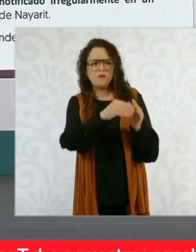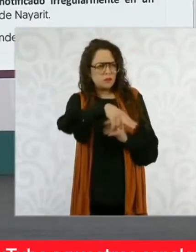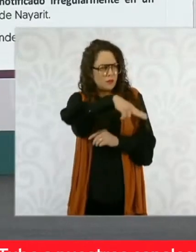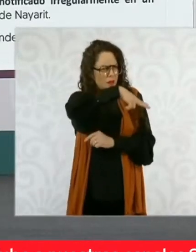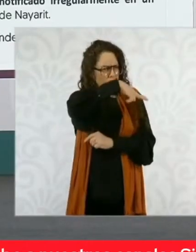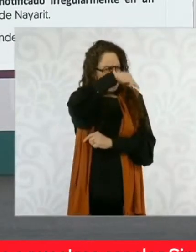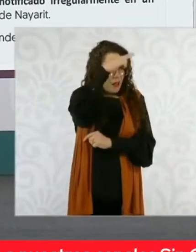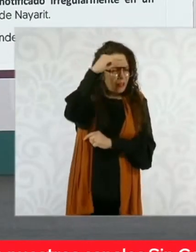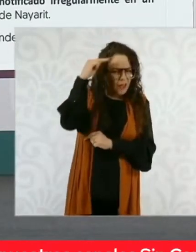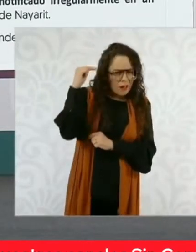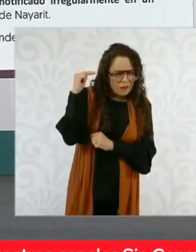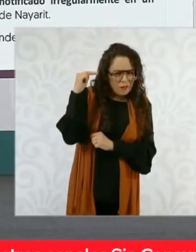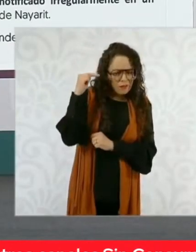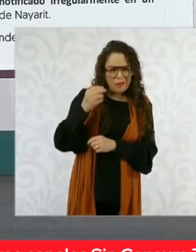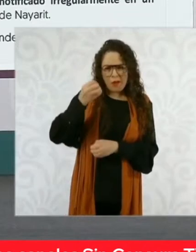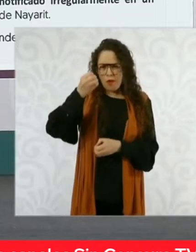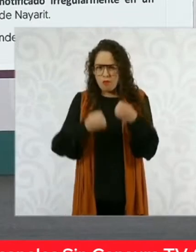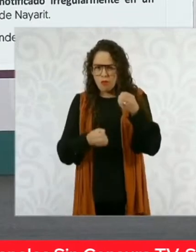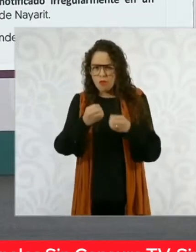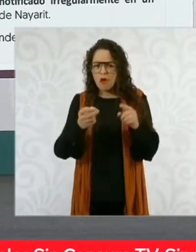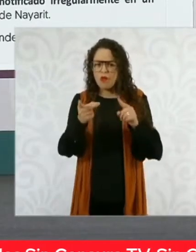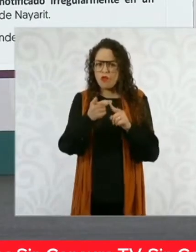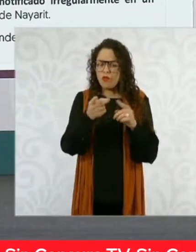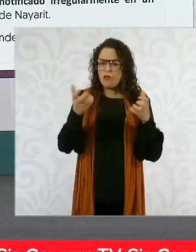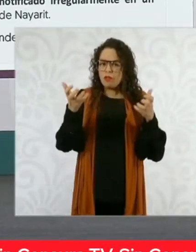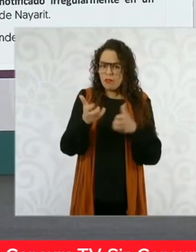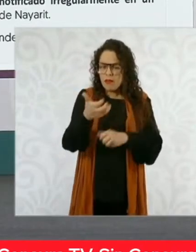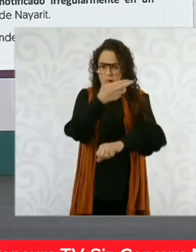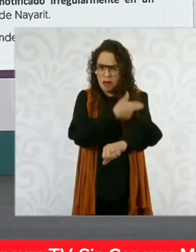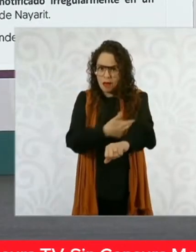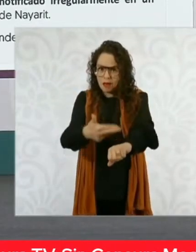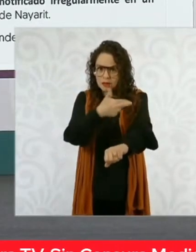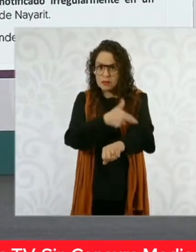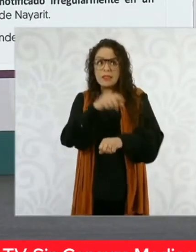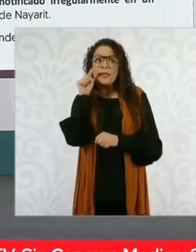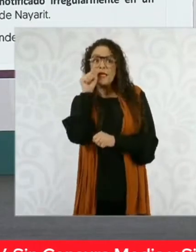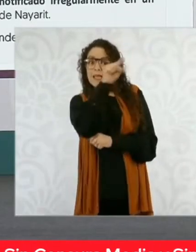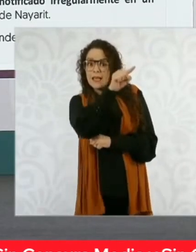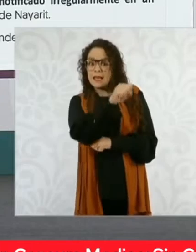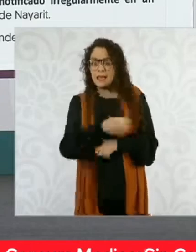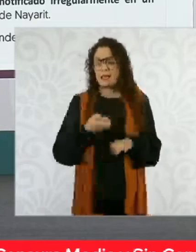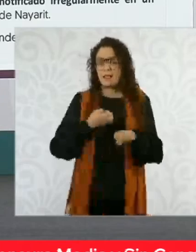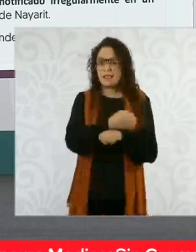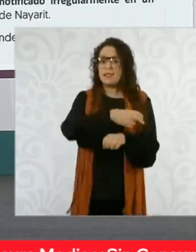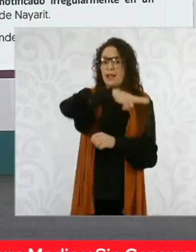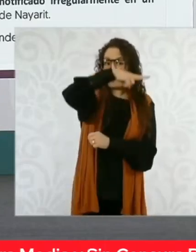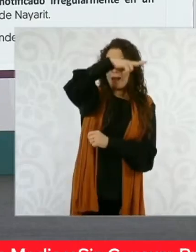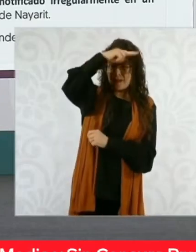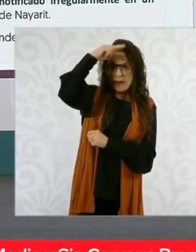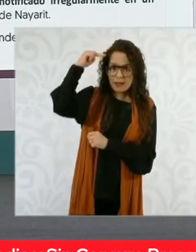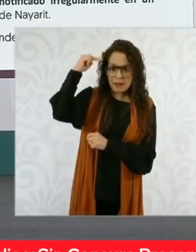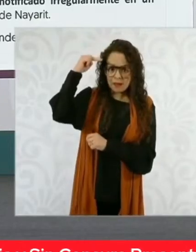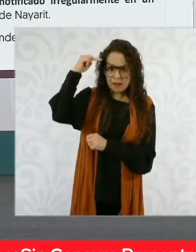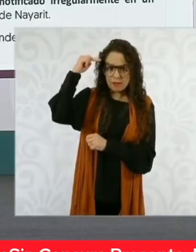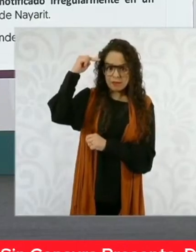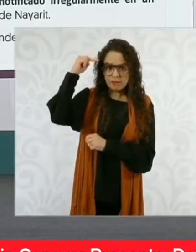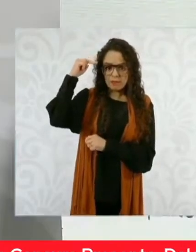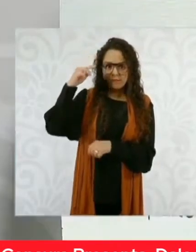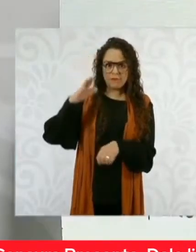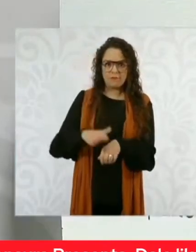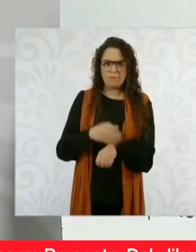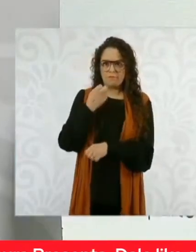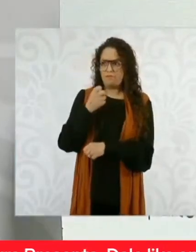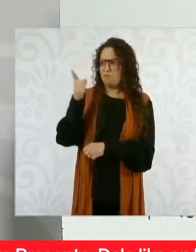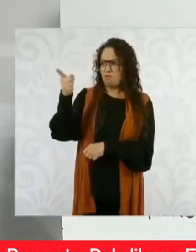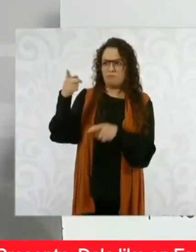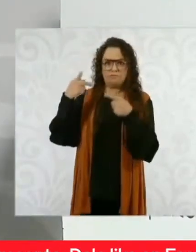juicio tramitado en el estado de Nayarit. Esto provocó que el derechohabiente quedara en estado de